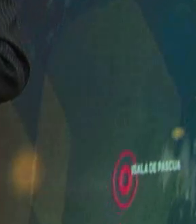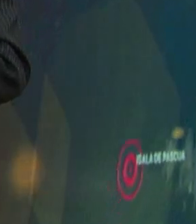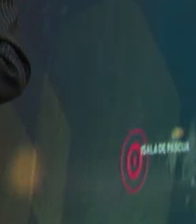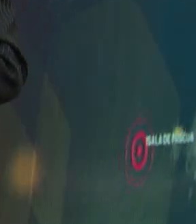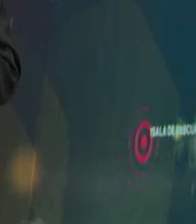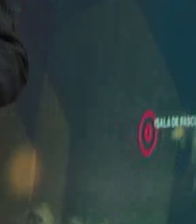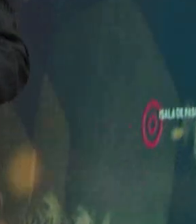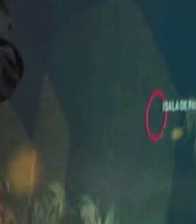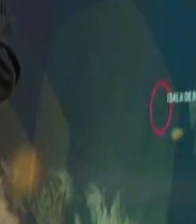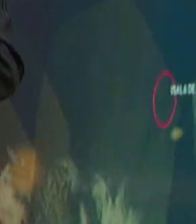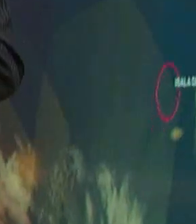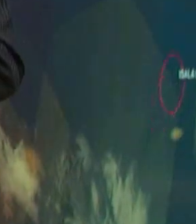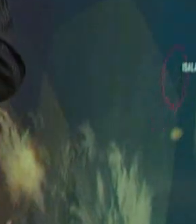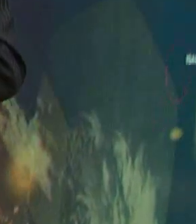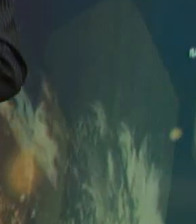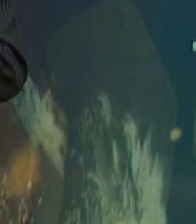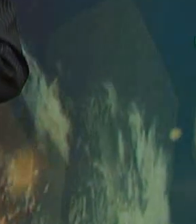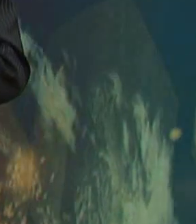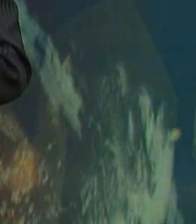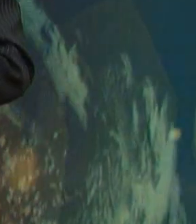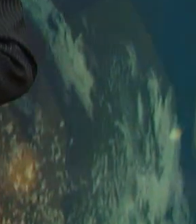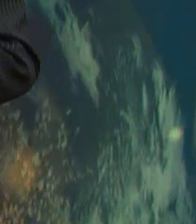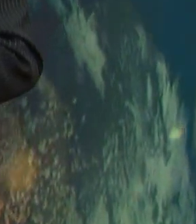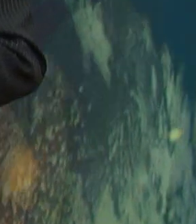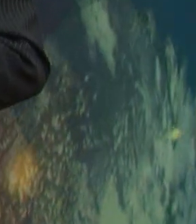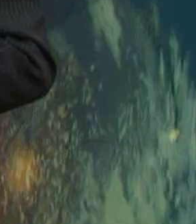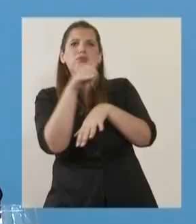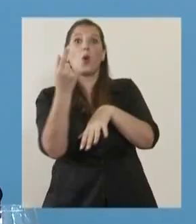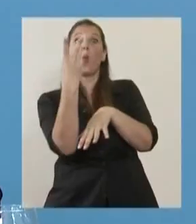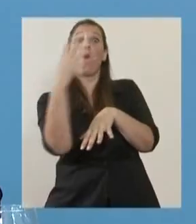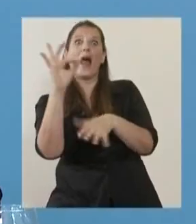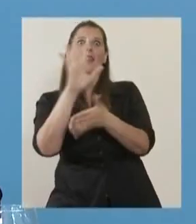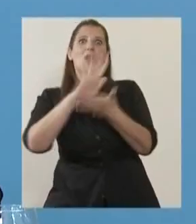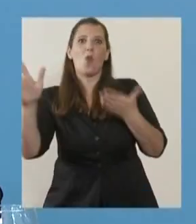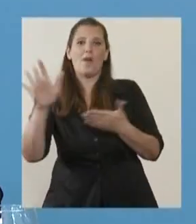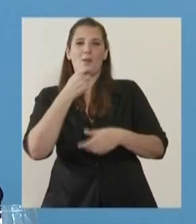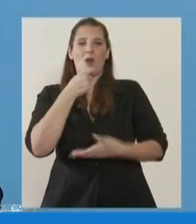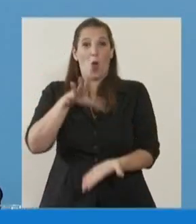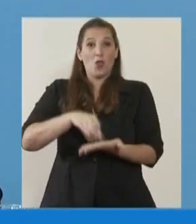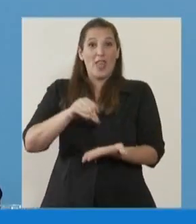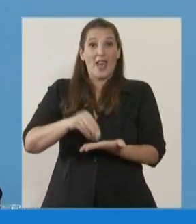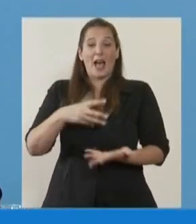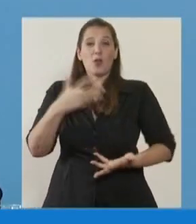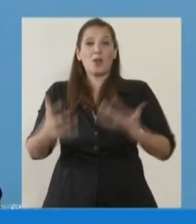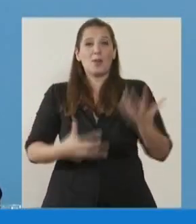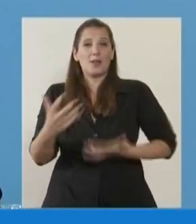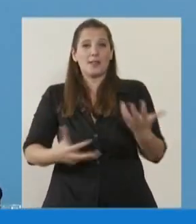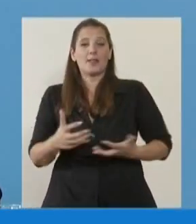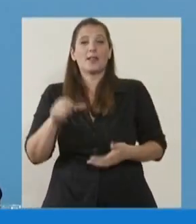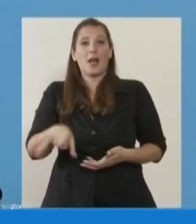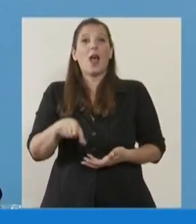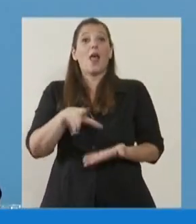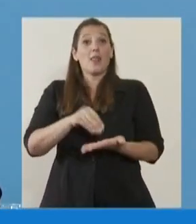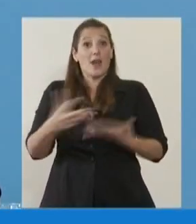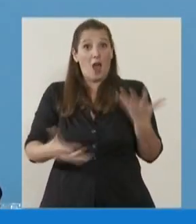la transmisión en vivo, el anuncio y cuáles serán las rutas a partir de ahora. Tierra del Fuego. En Tierra del